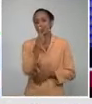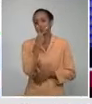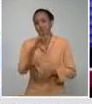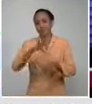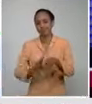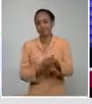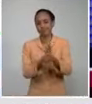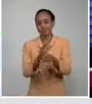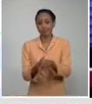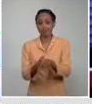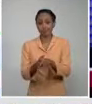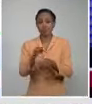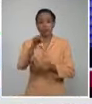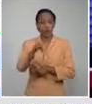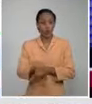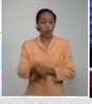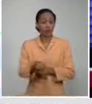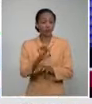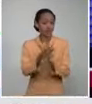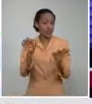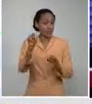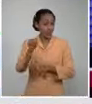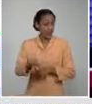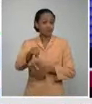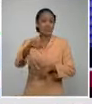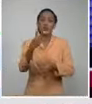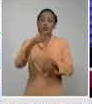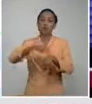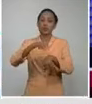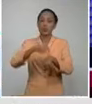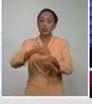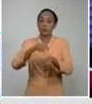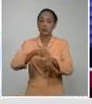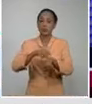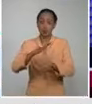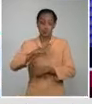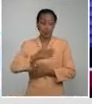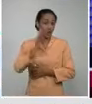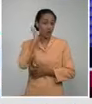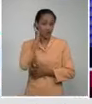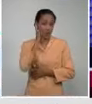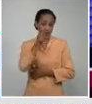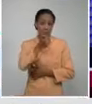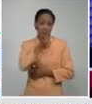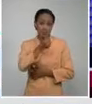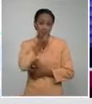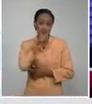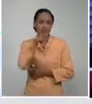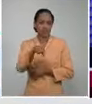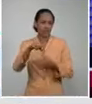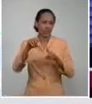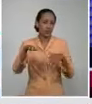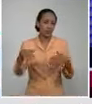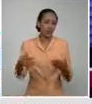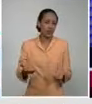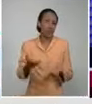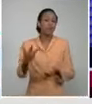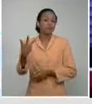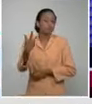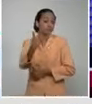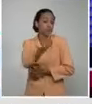SARS-CoV-2. Hoy, de manera especial, el segundo momento de nuestra conferencia de prensa estará dedicado al avance del candidato vacunal